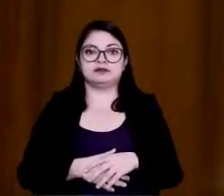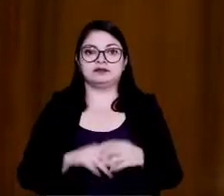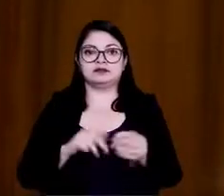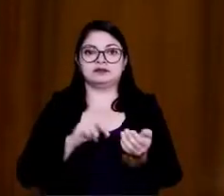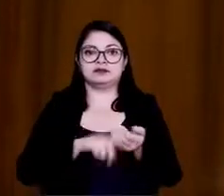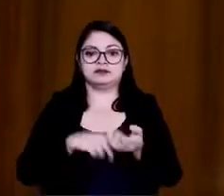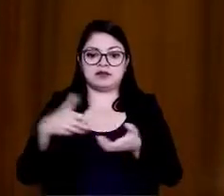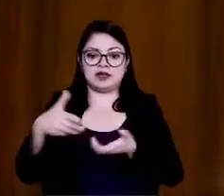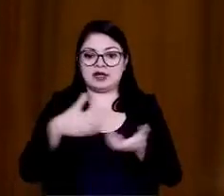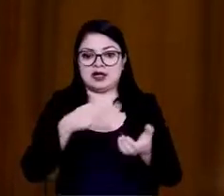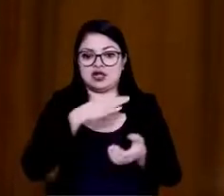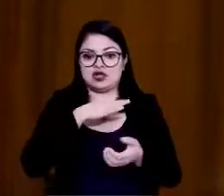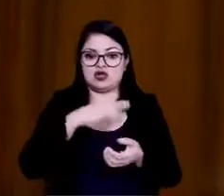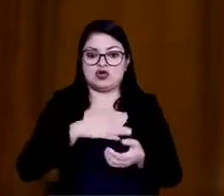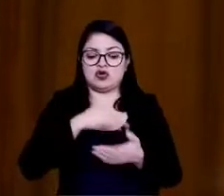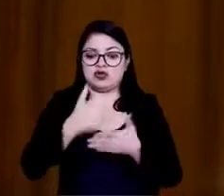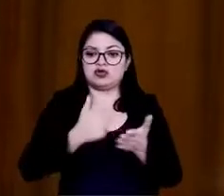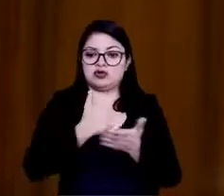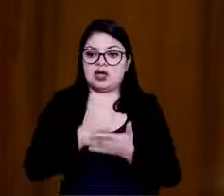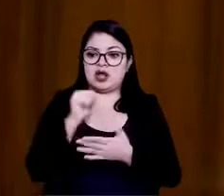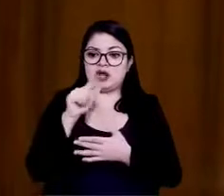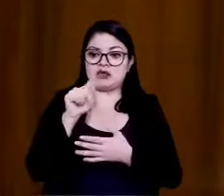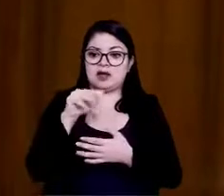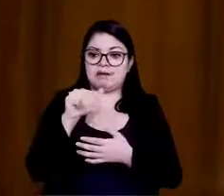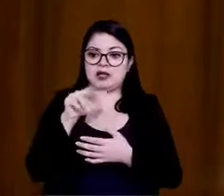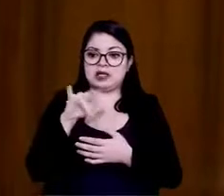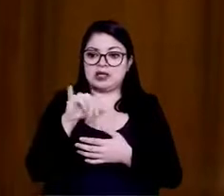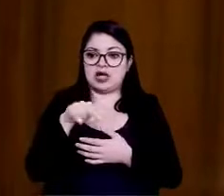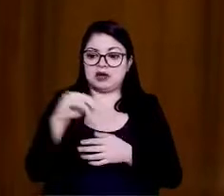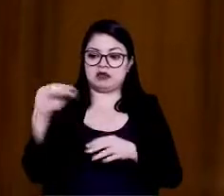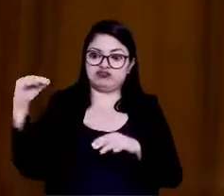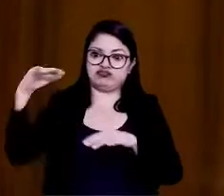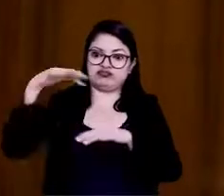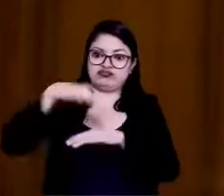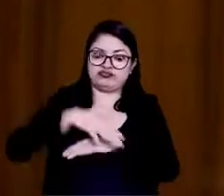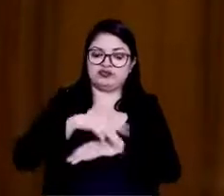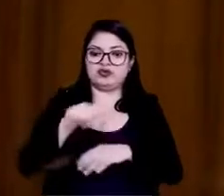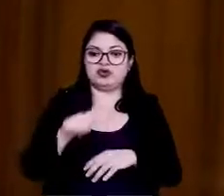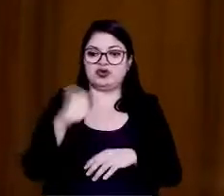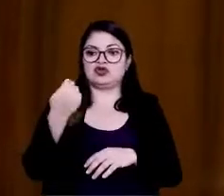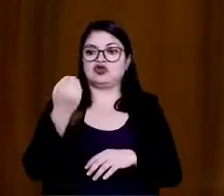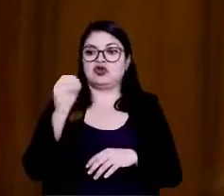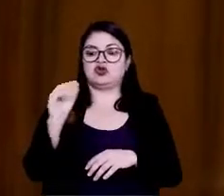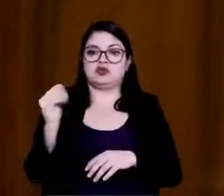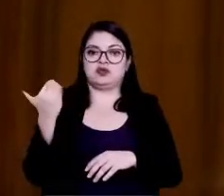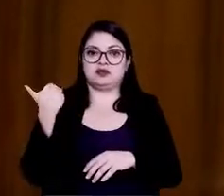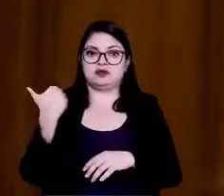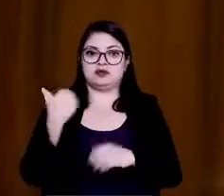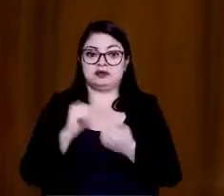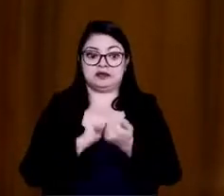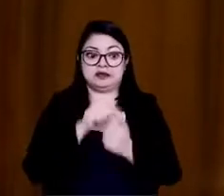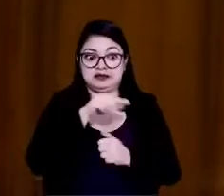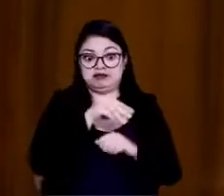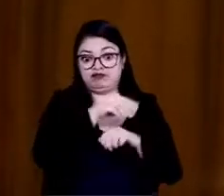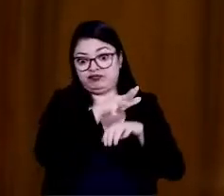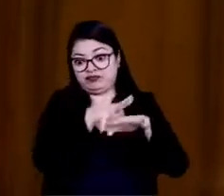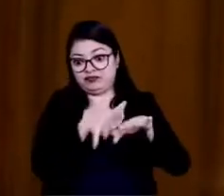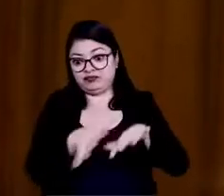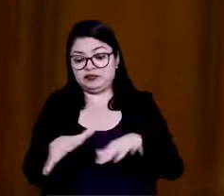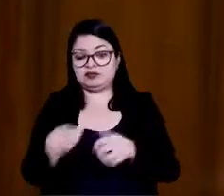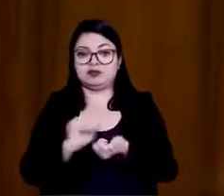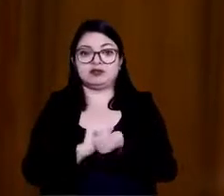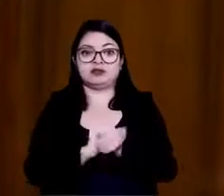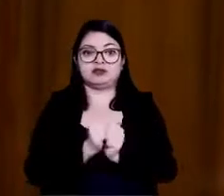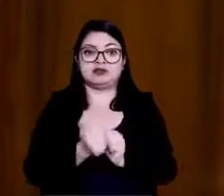carretera Toluca-Ciudad Altamirano el 11 de octubre de este año. Deslave que provocó la